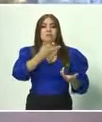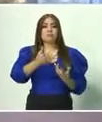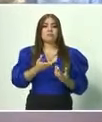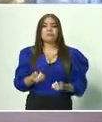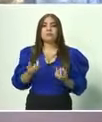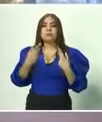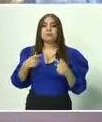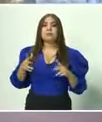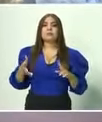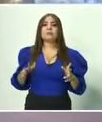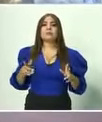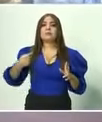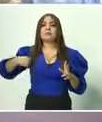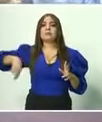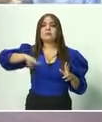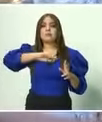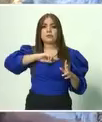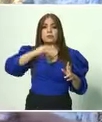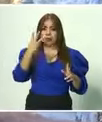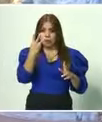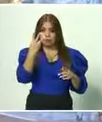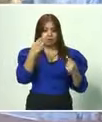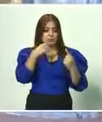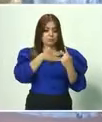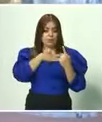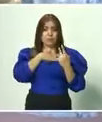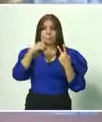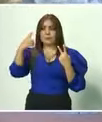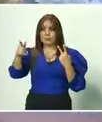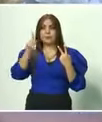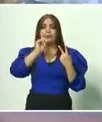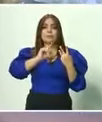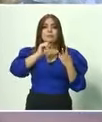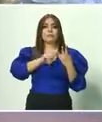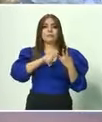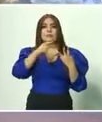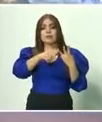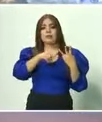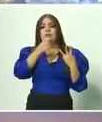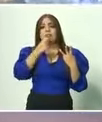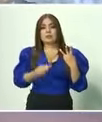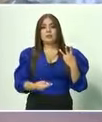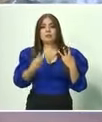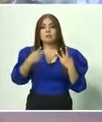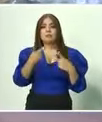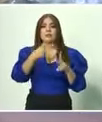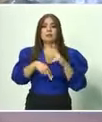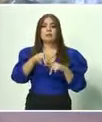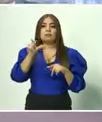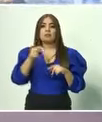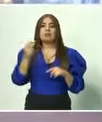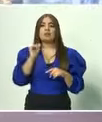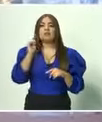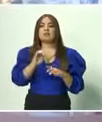pues alrededor n más somos tres los que vivimos yo mi hijo y ella y sus otros hijos pero pues ellos n más vienen cada vez que se les ofrece